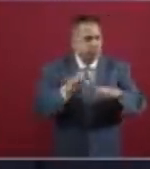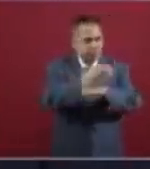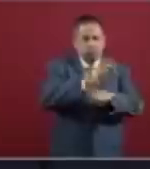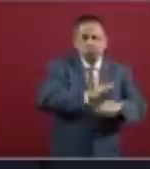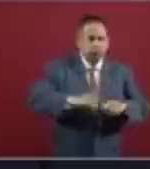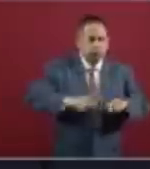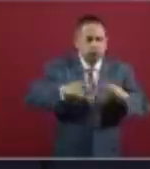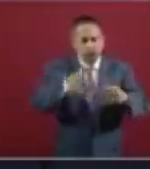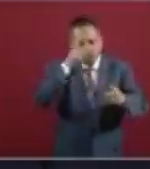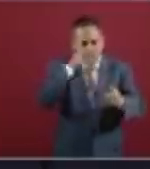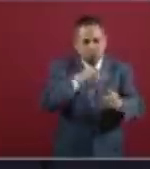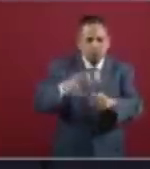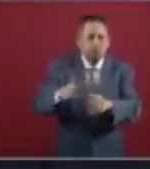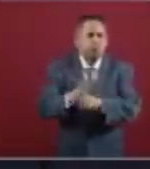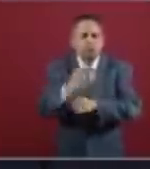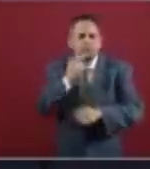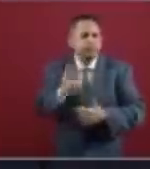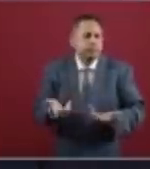municipios?